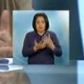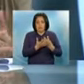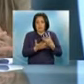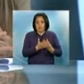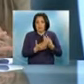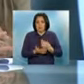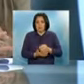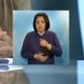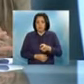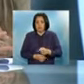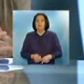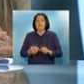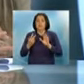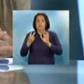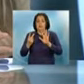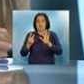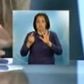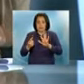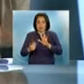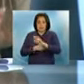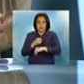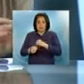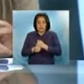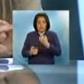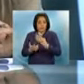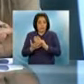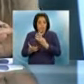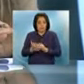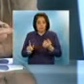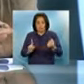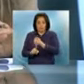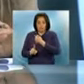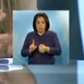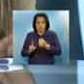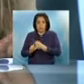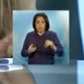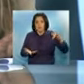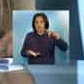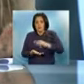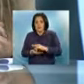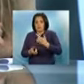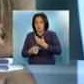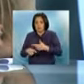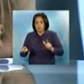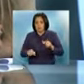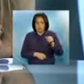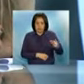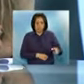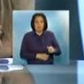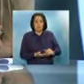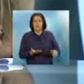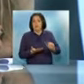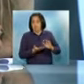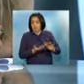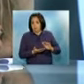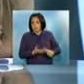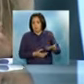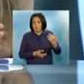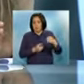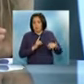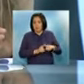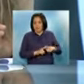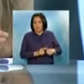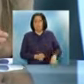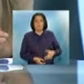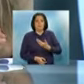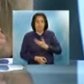condenada a 6 años de cárcel por golpear a un policía en el aeropuerto ya se encuentra en libertad. Silvana Buscaglia fue indultada por el expresidente Humala